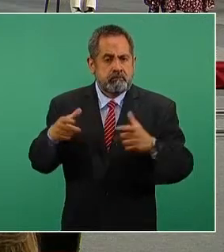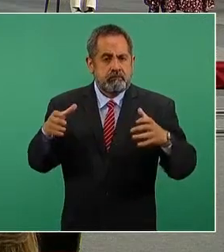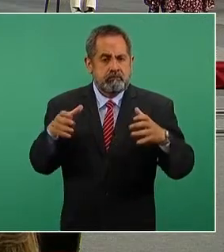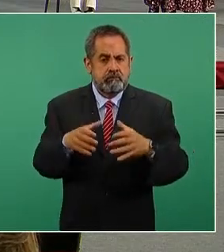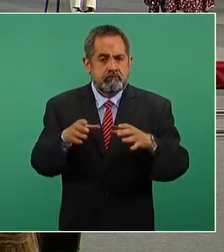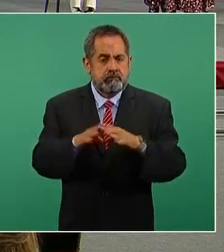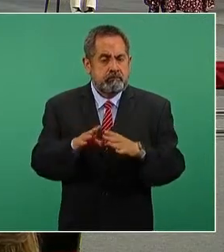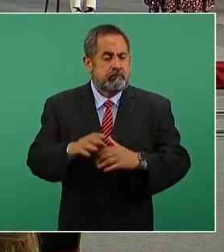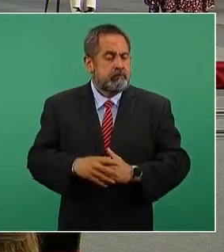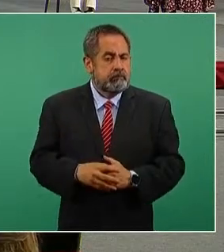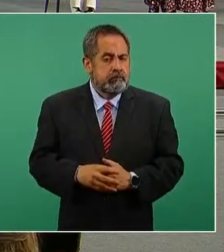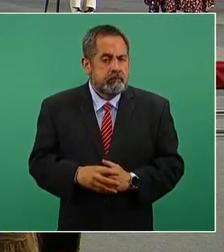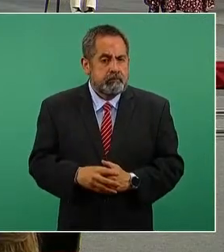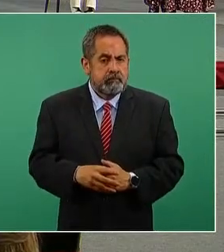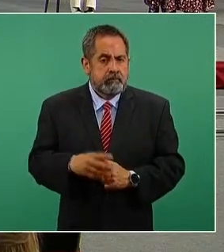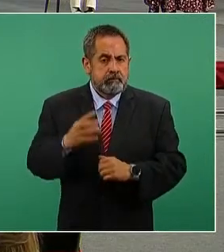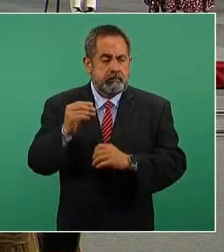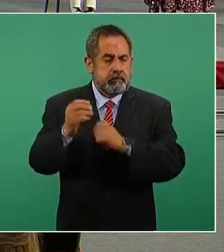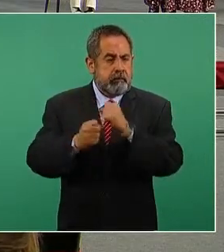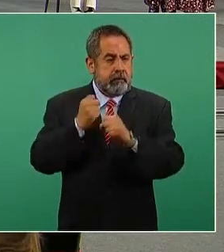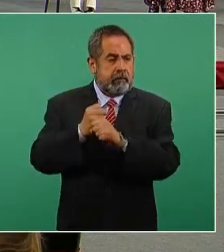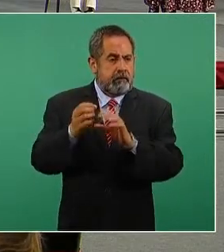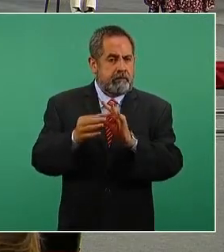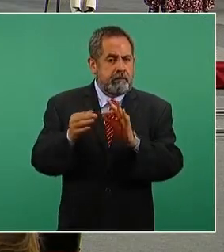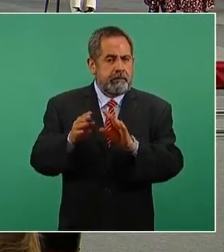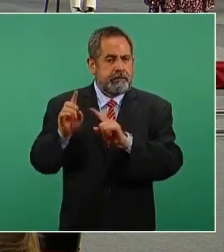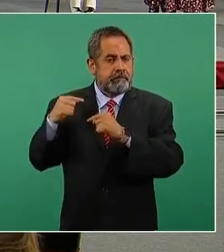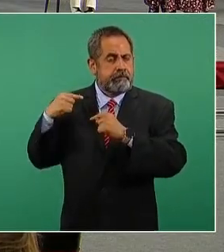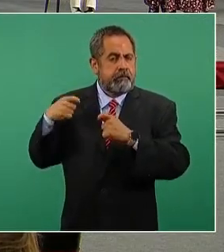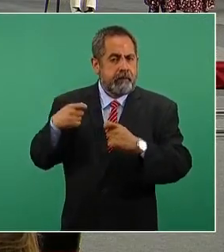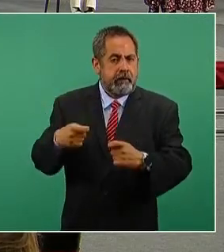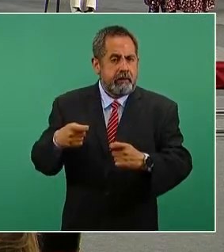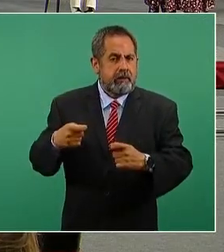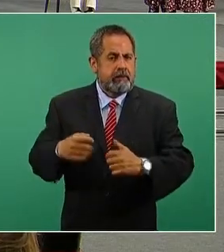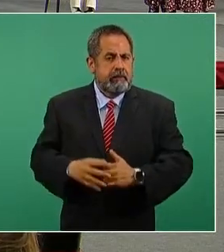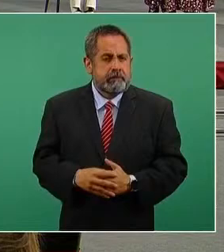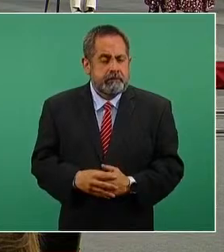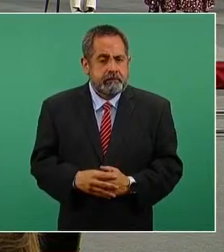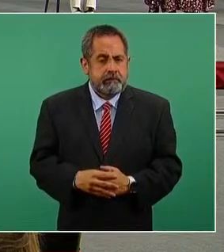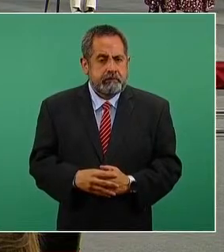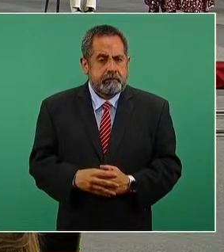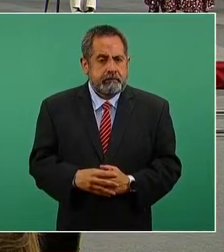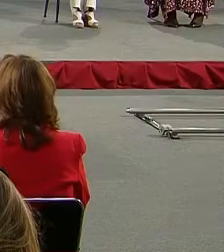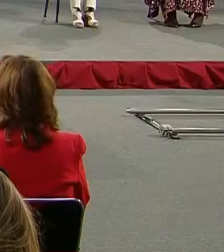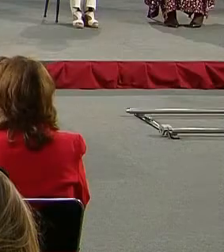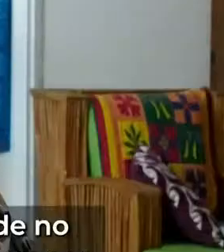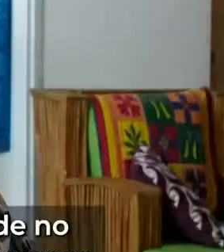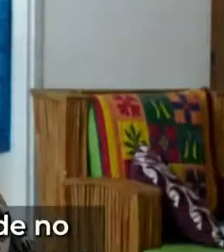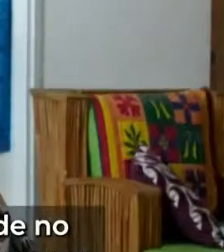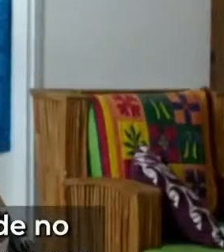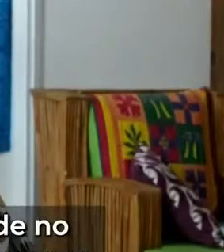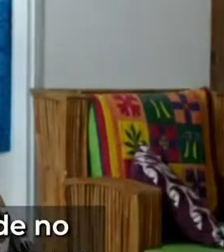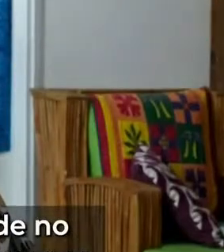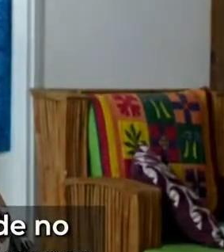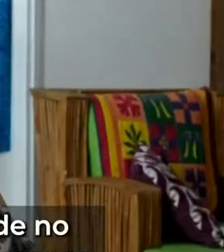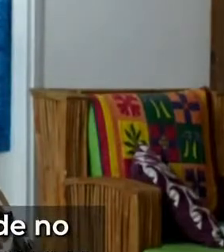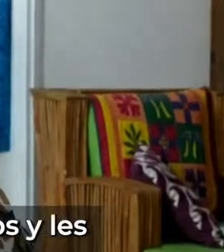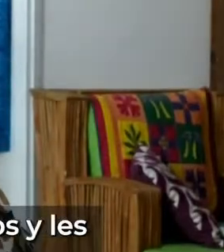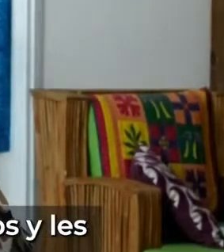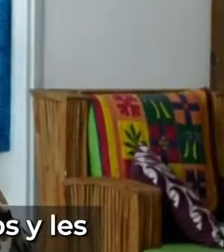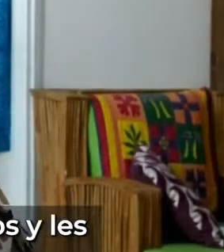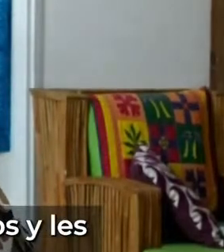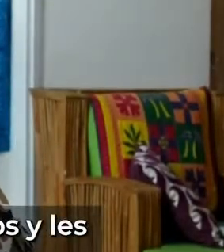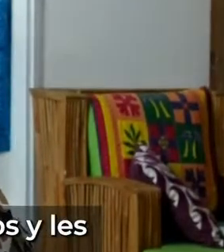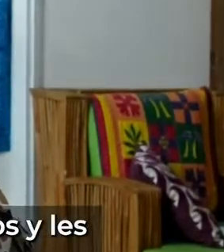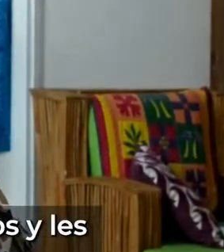our voices for equality, development and peace from the front line of non-violence movements demanding justice for all.